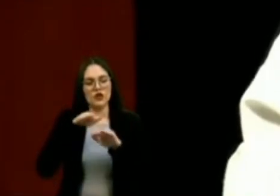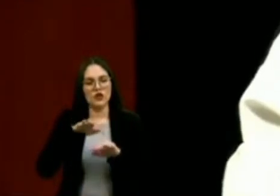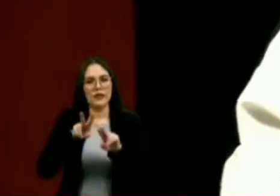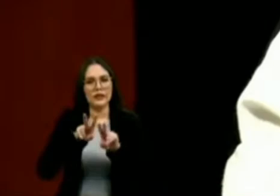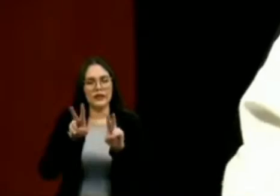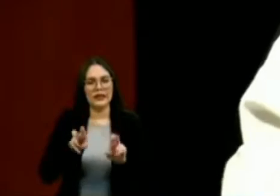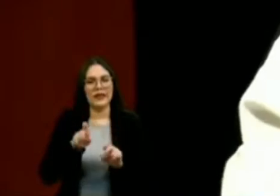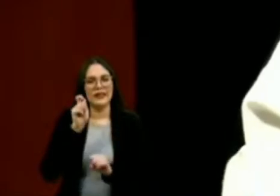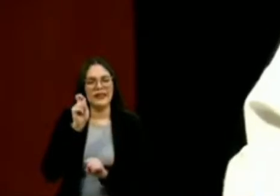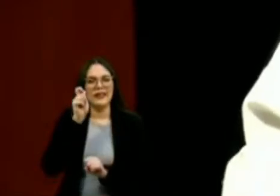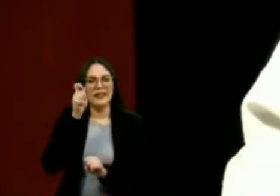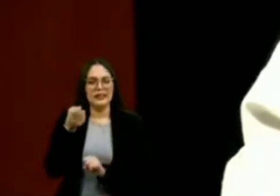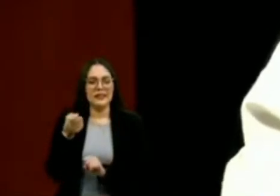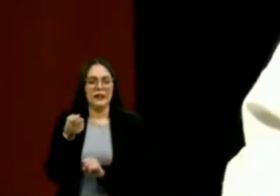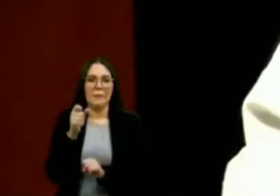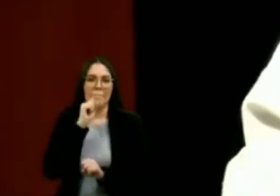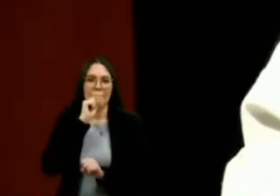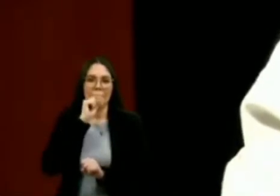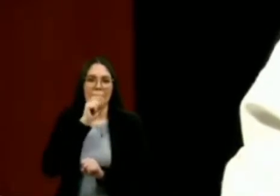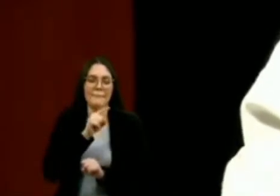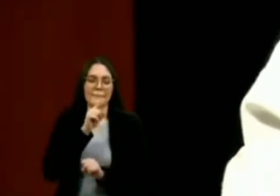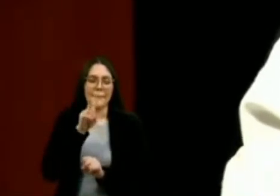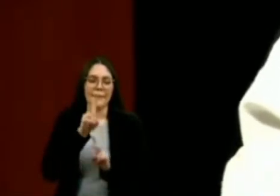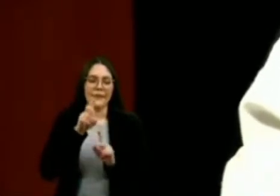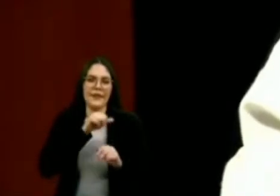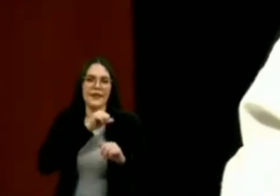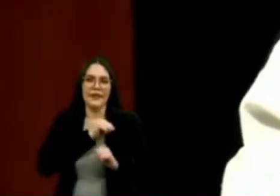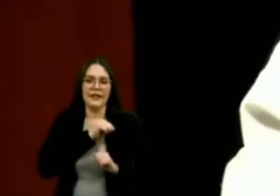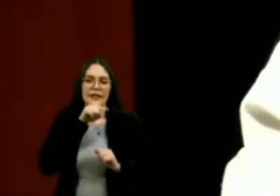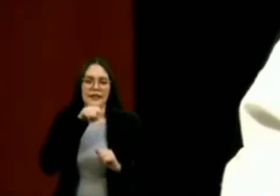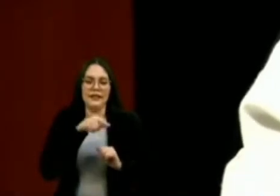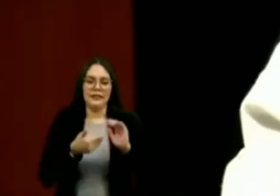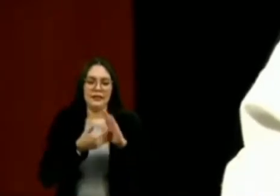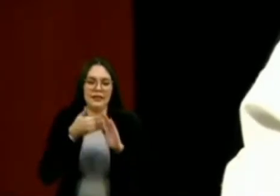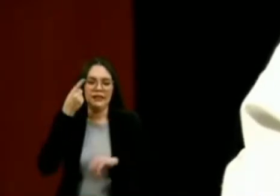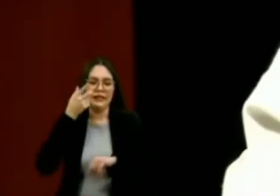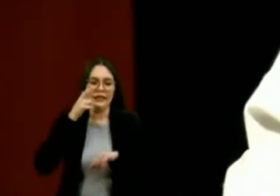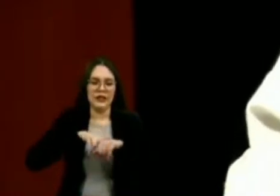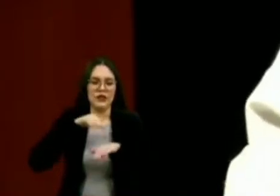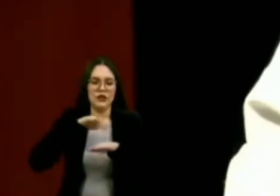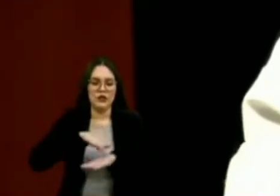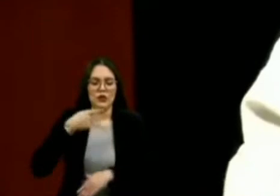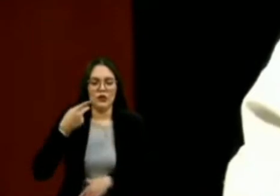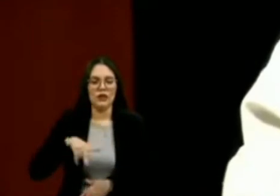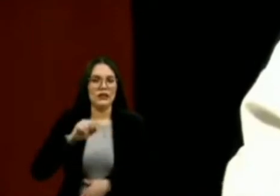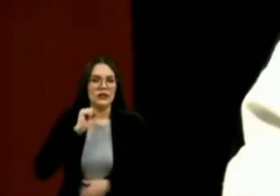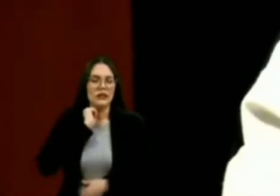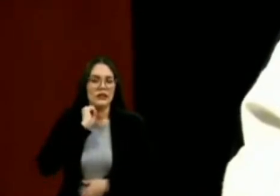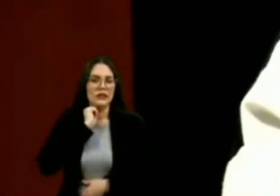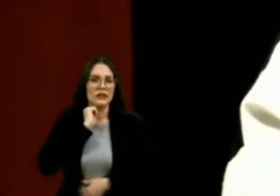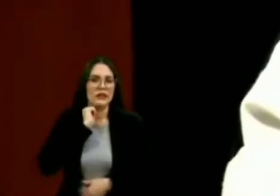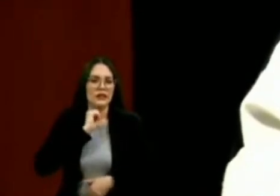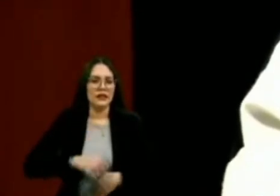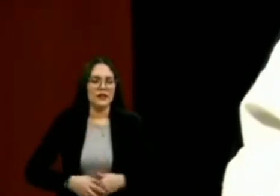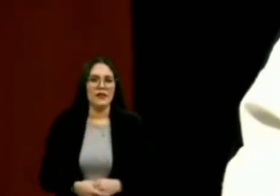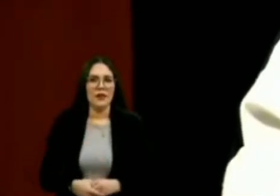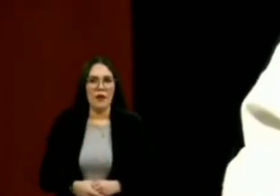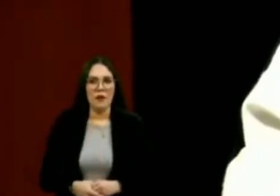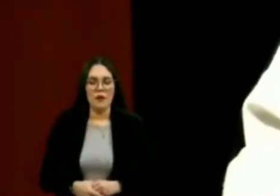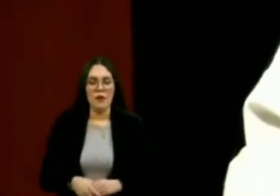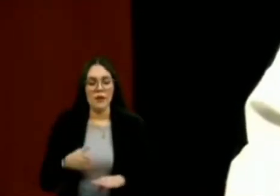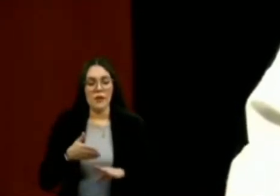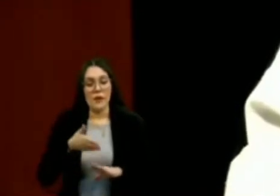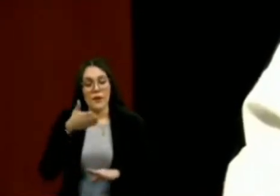pasar. Ayer en la noche tuve la oportunidad de conversar con Gerardo Fernández Noroña y me decía que iba a